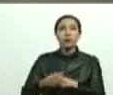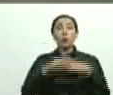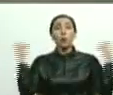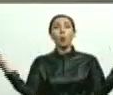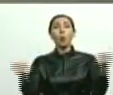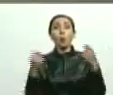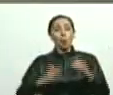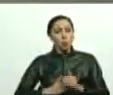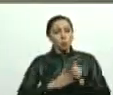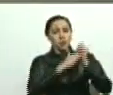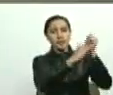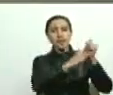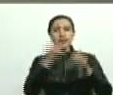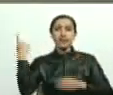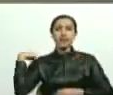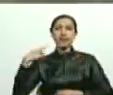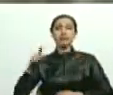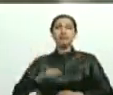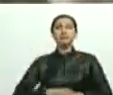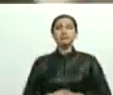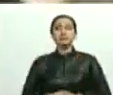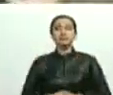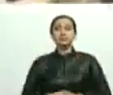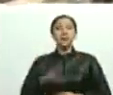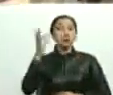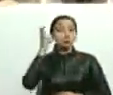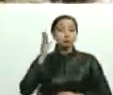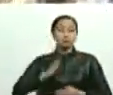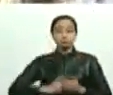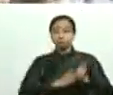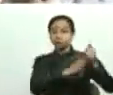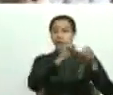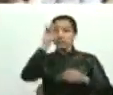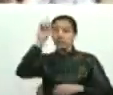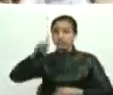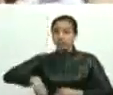líderes populares, habemos lideresas.